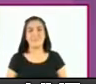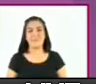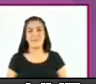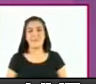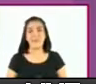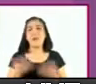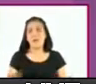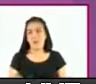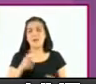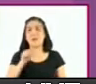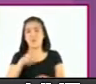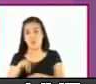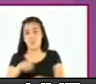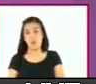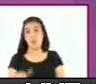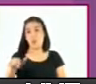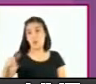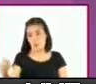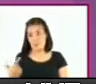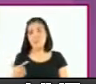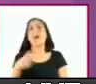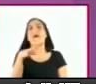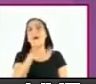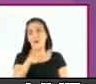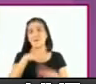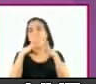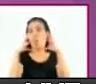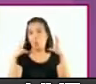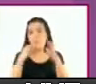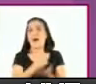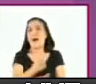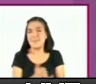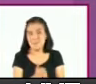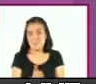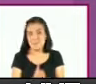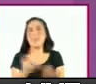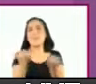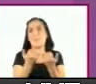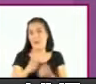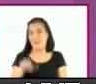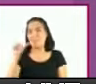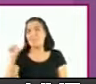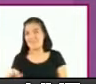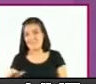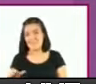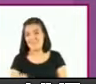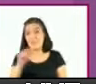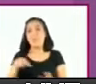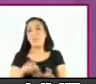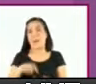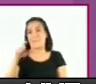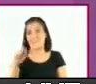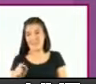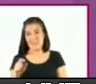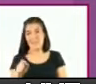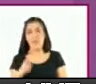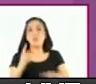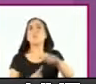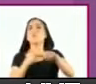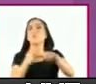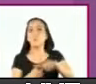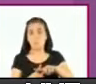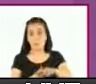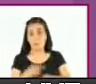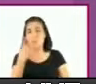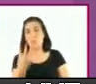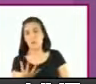saber que en el lugar 12 habrá un globo azul, así como en el lugar 16 y en el lugar 20. Sumando,